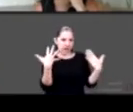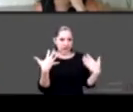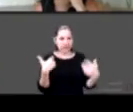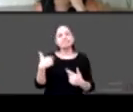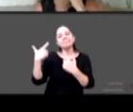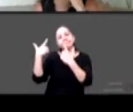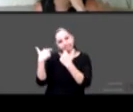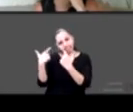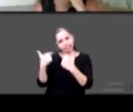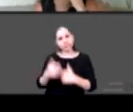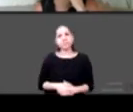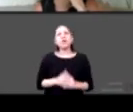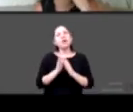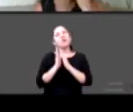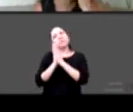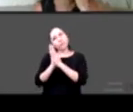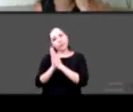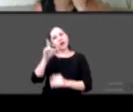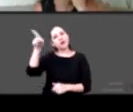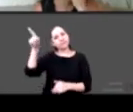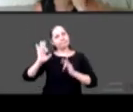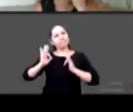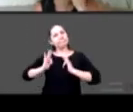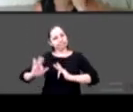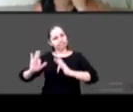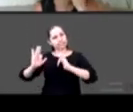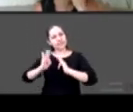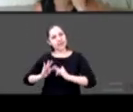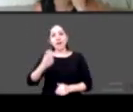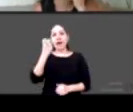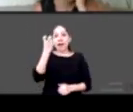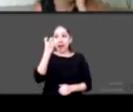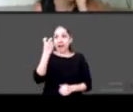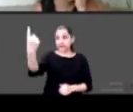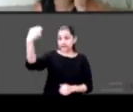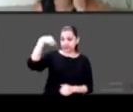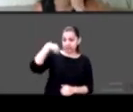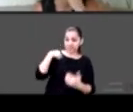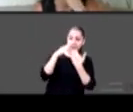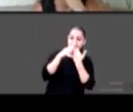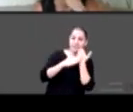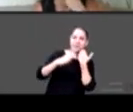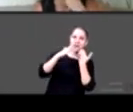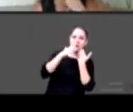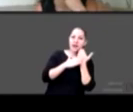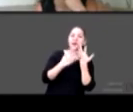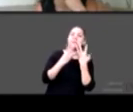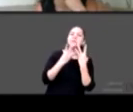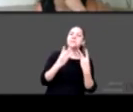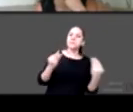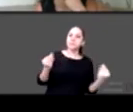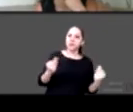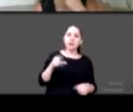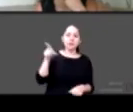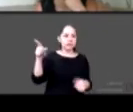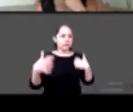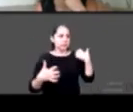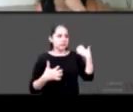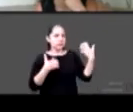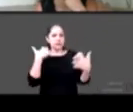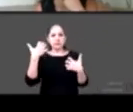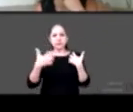calma. Hará que sea más fácil consolarme. Haz una pausa y descansa cuando puedas.